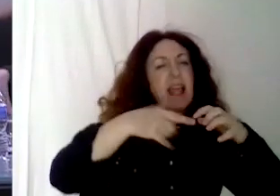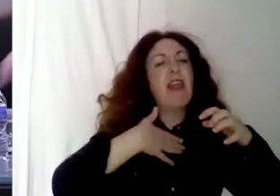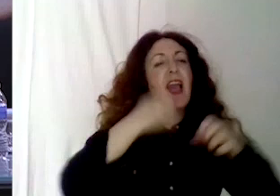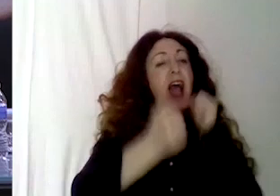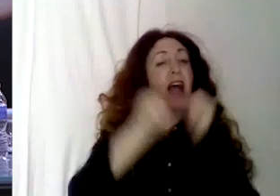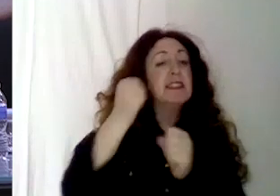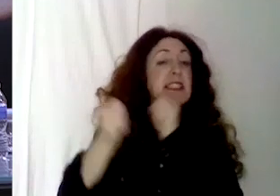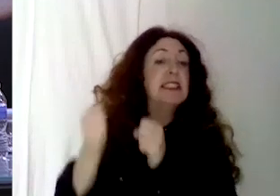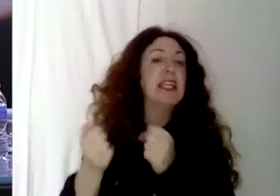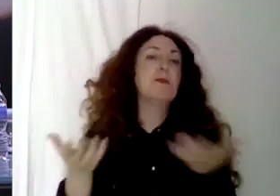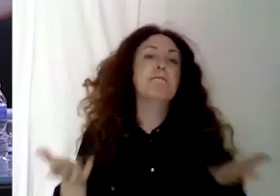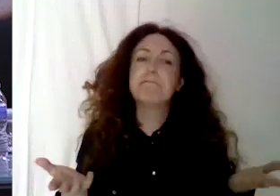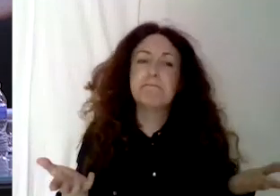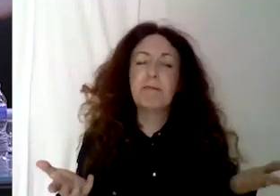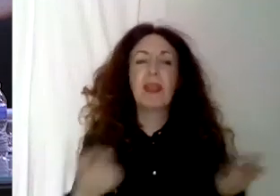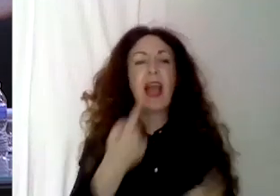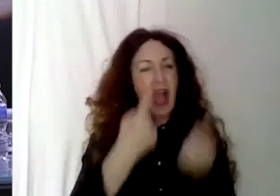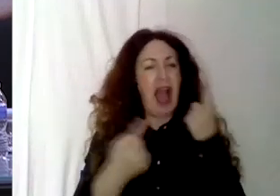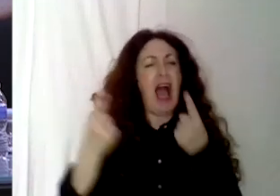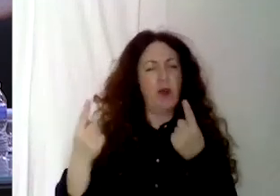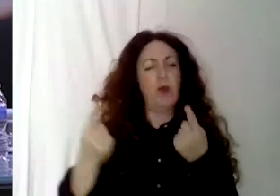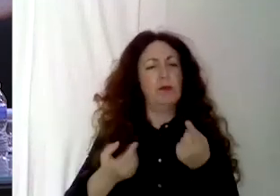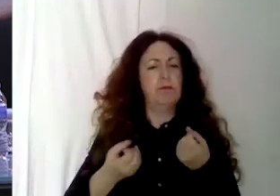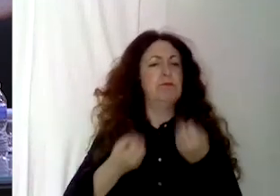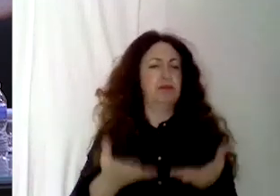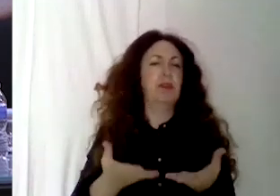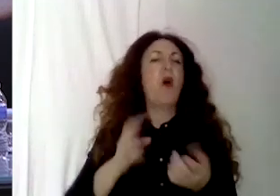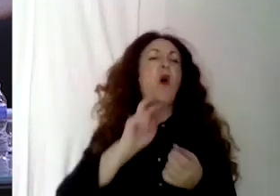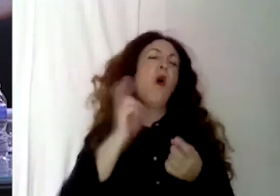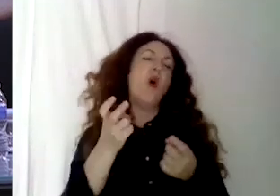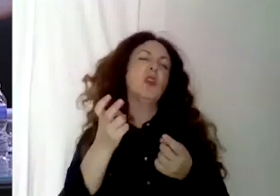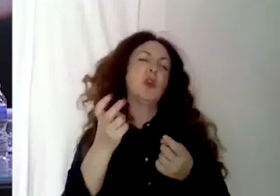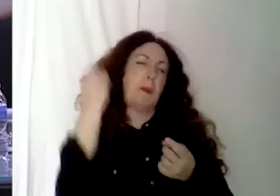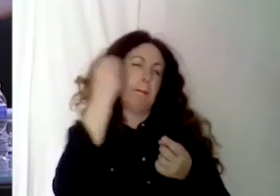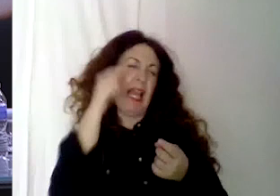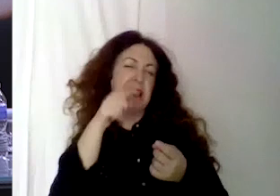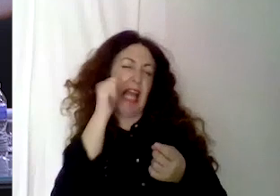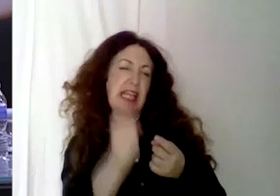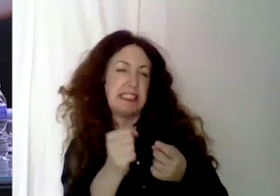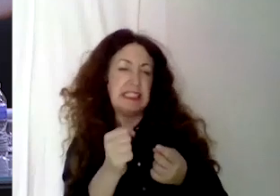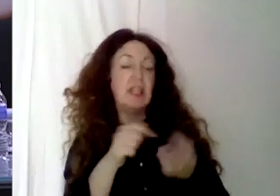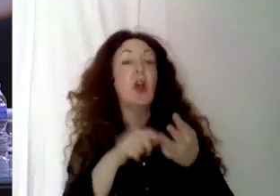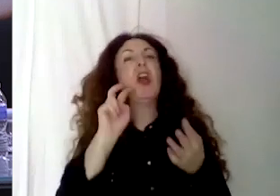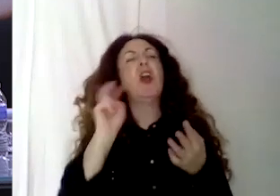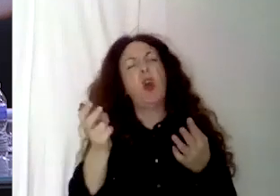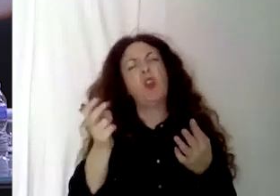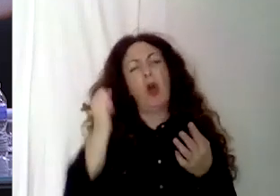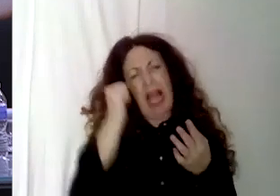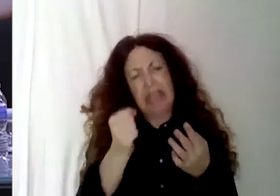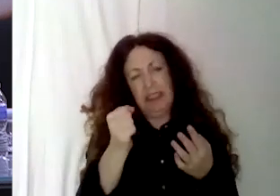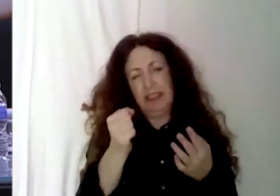algunos son confesos, otros son sospechosos y otros son algo más que asesinos. Lo que me